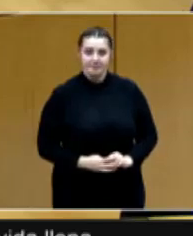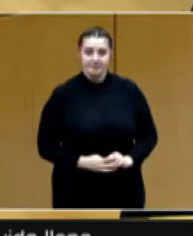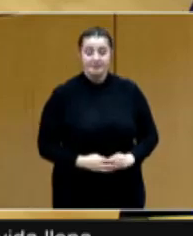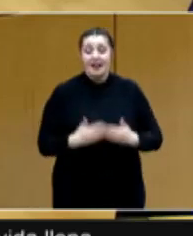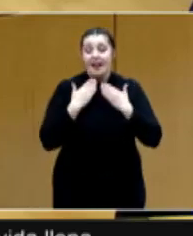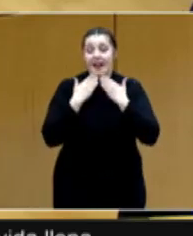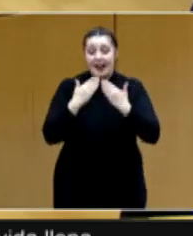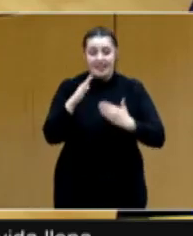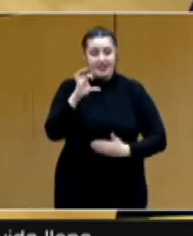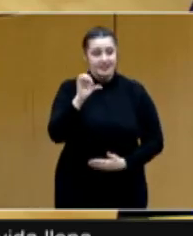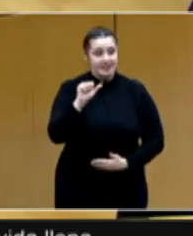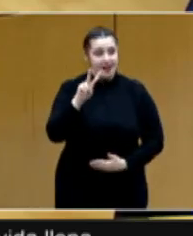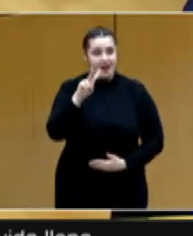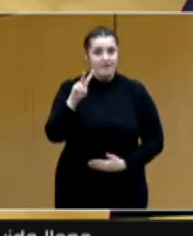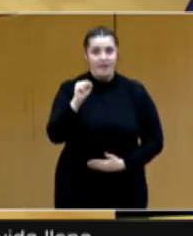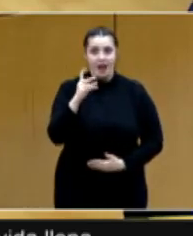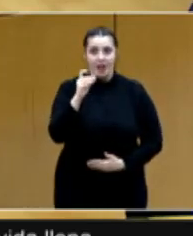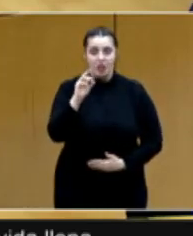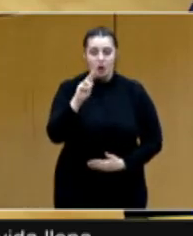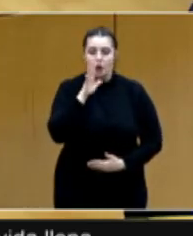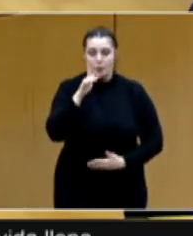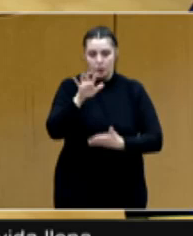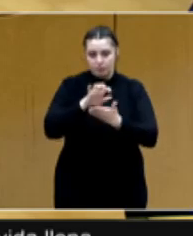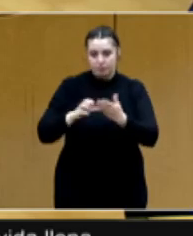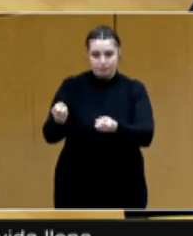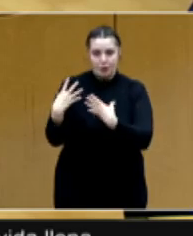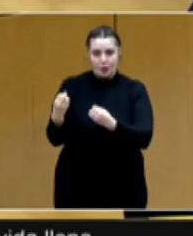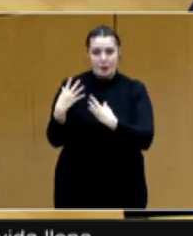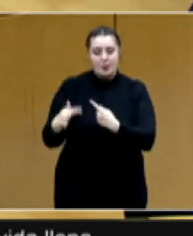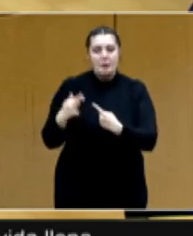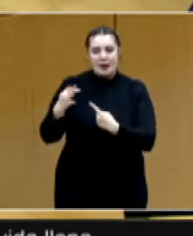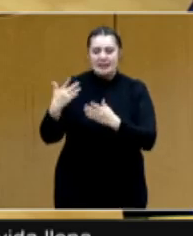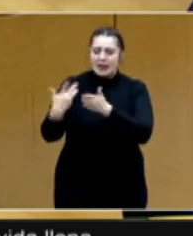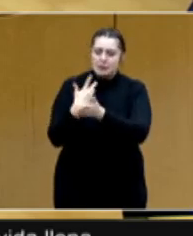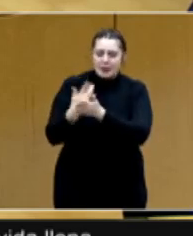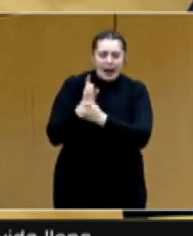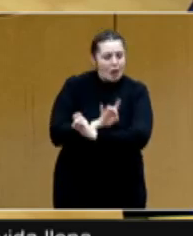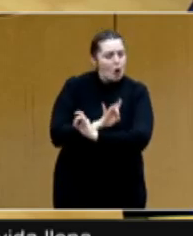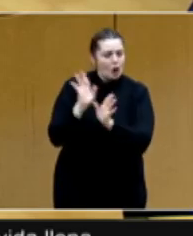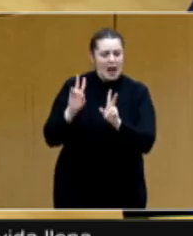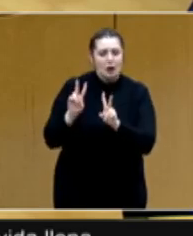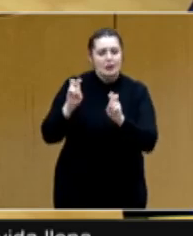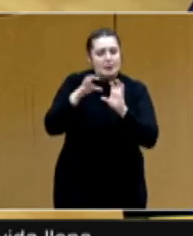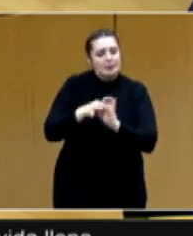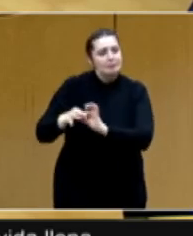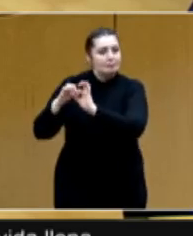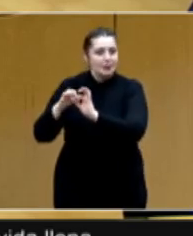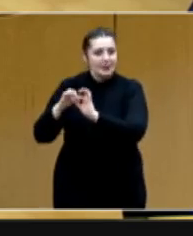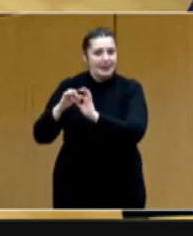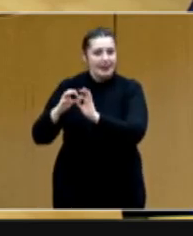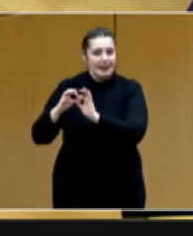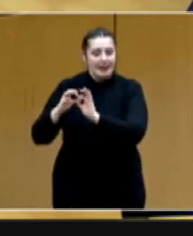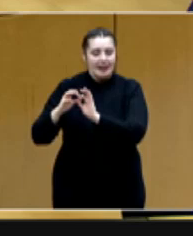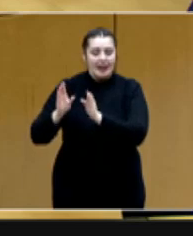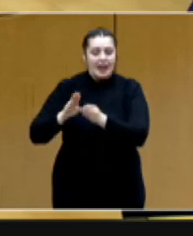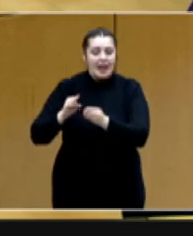Muchas gracias Salvador por todo tu testimonio y por habernos explicado también todo esto que tiene que ver con lo que supone